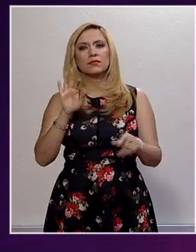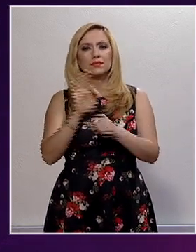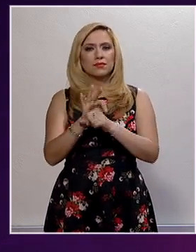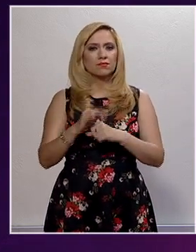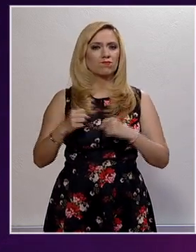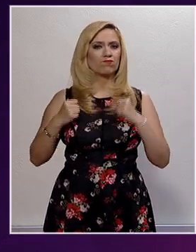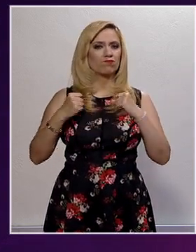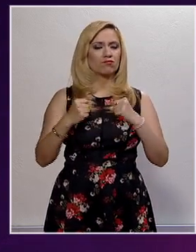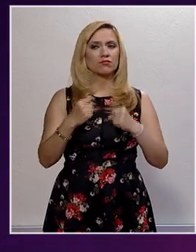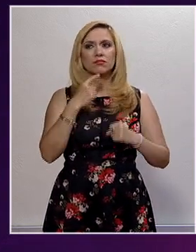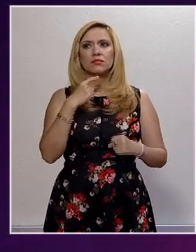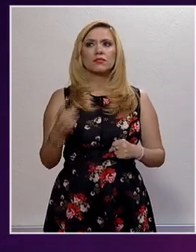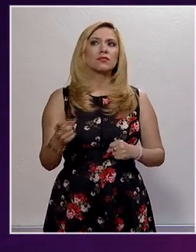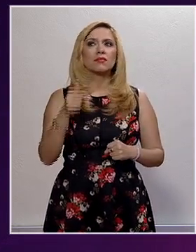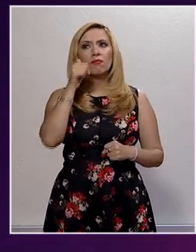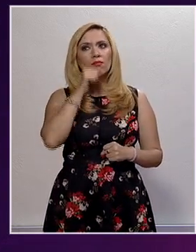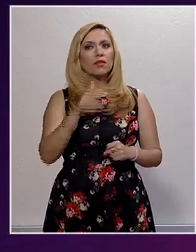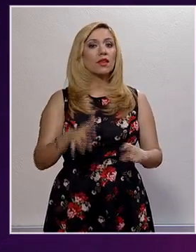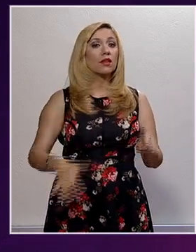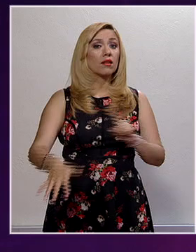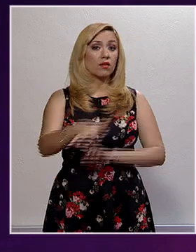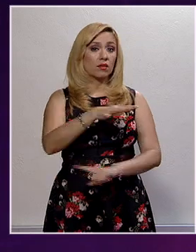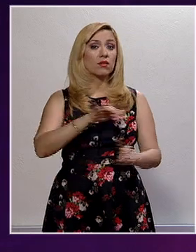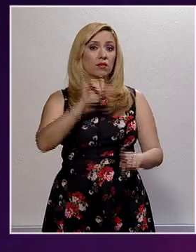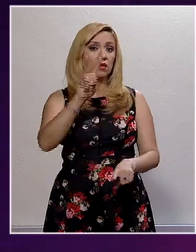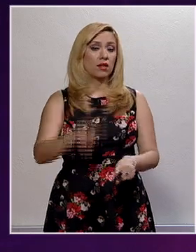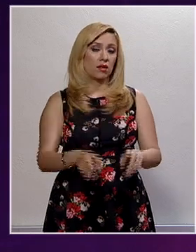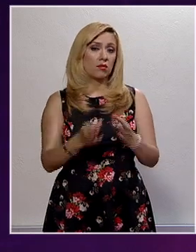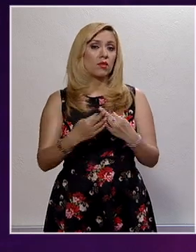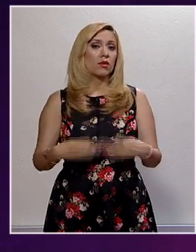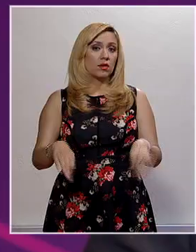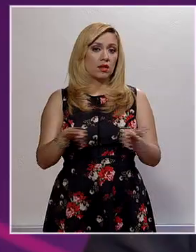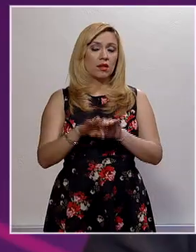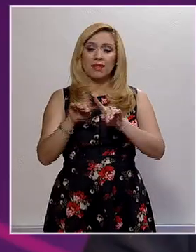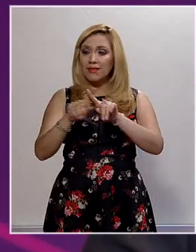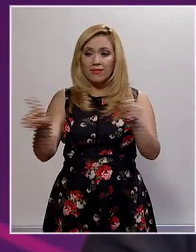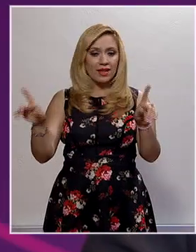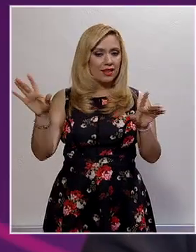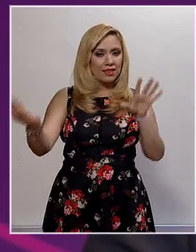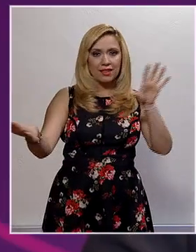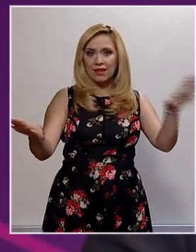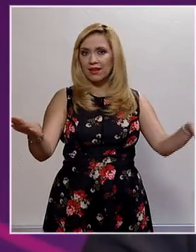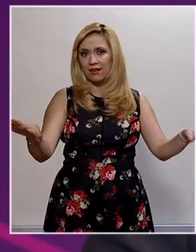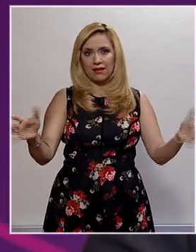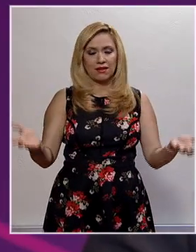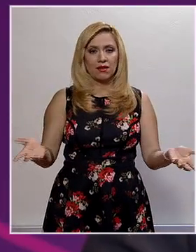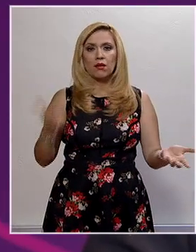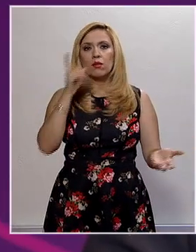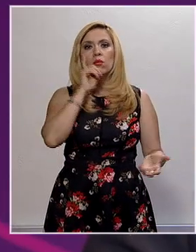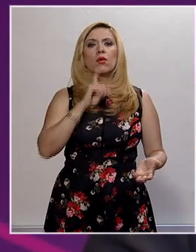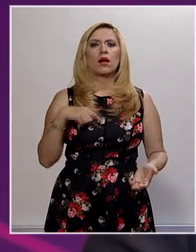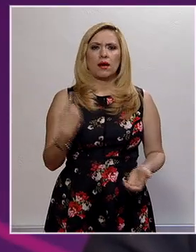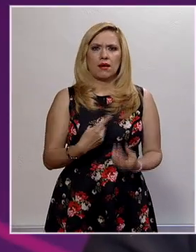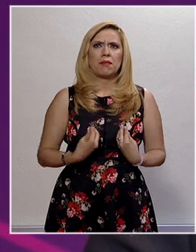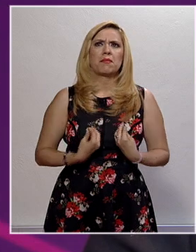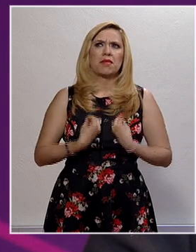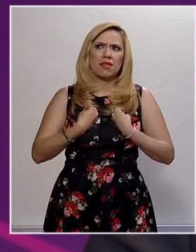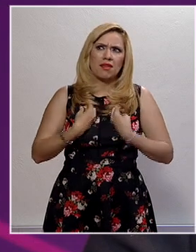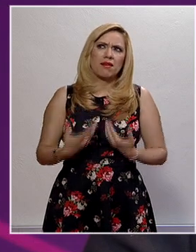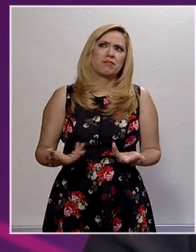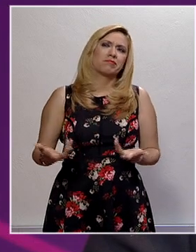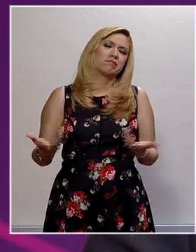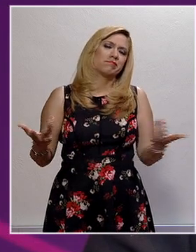que siempre decimos es el contexto importa. Claro. Sí, como mujeres vivimos violencias